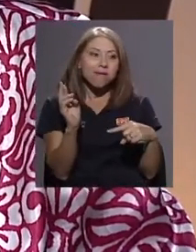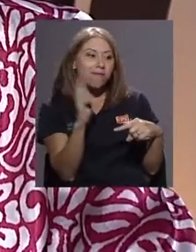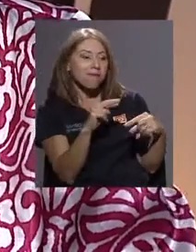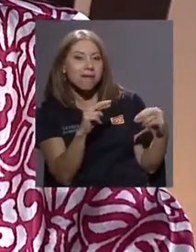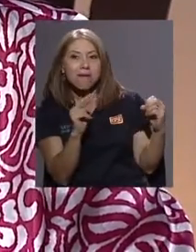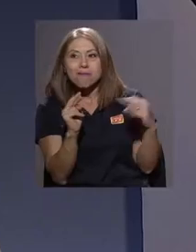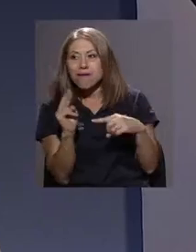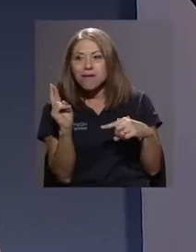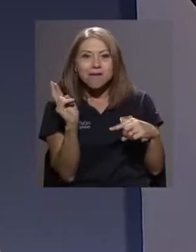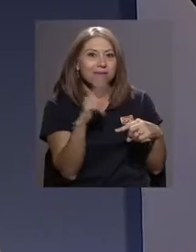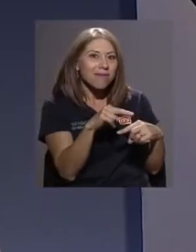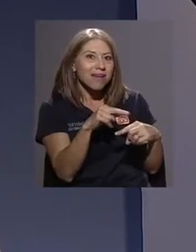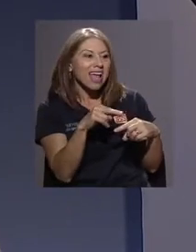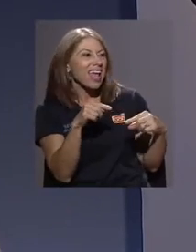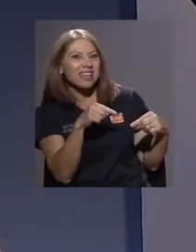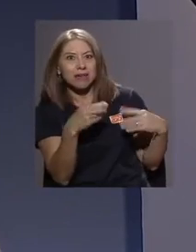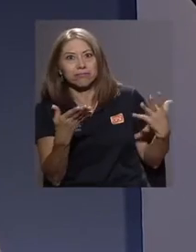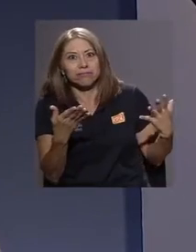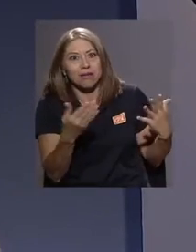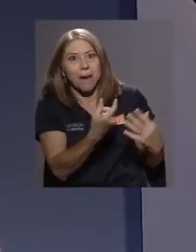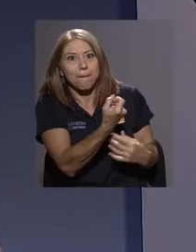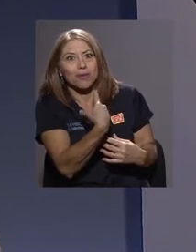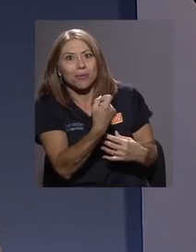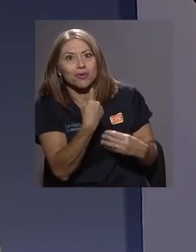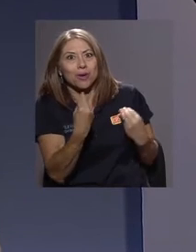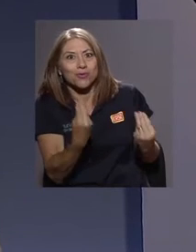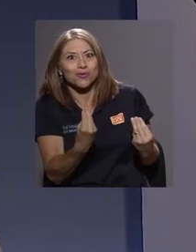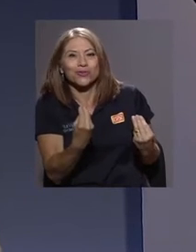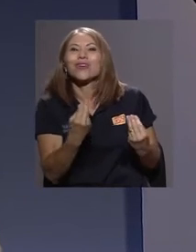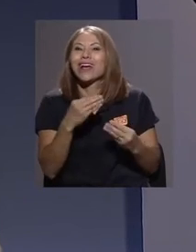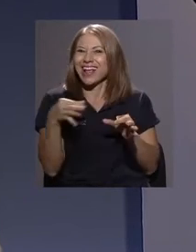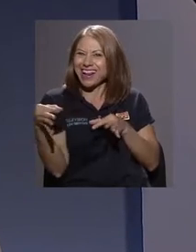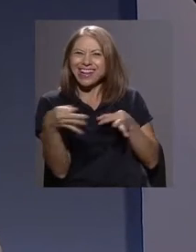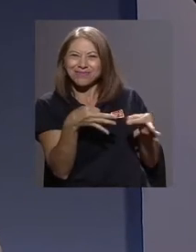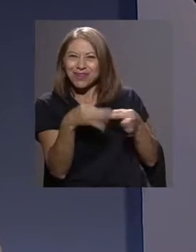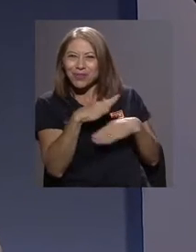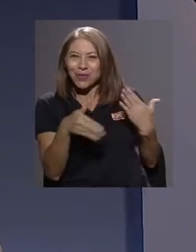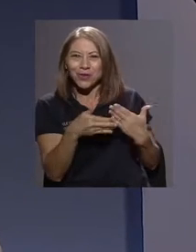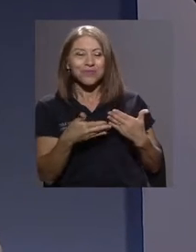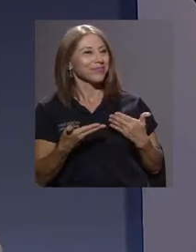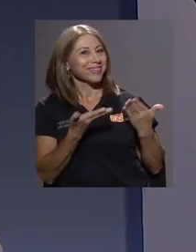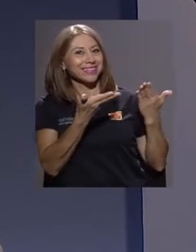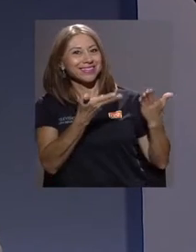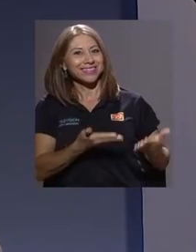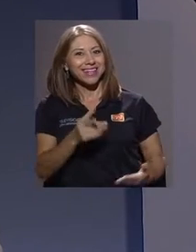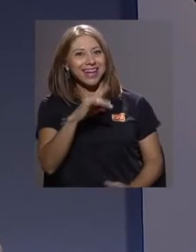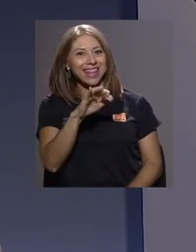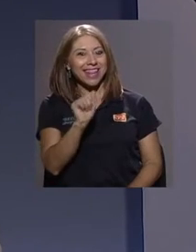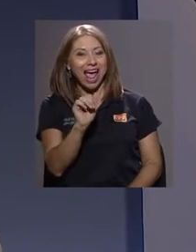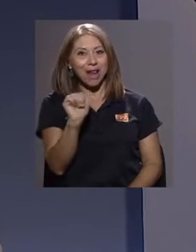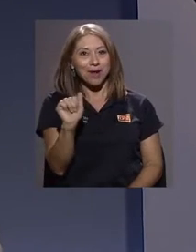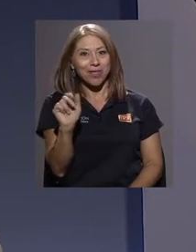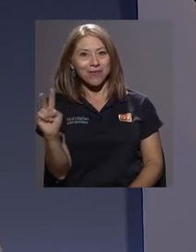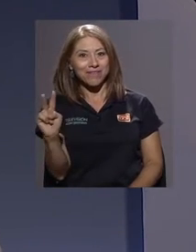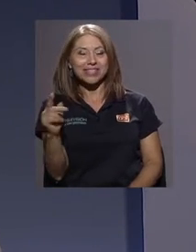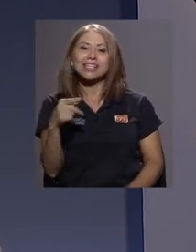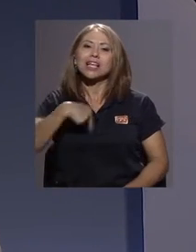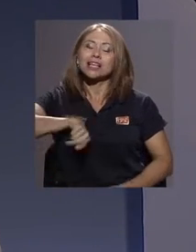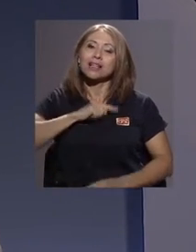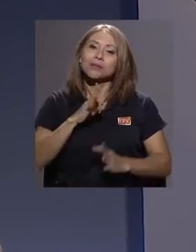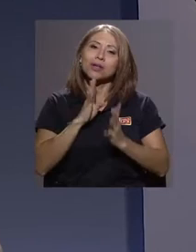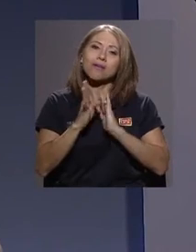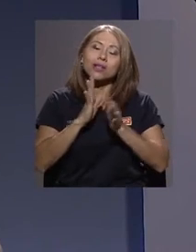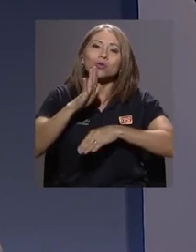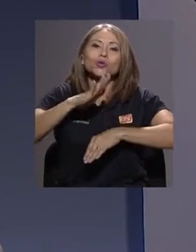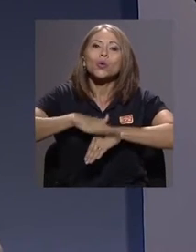de la luna en lo que hermoso estamos con doña ligia alvarado vives hablando de un texto que